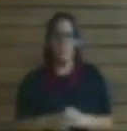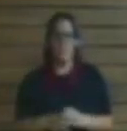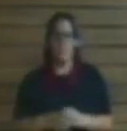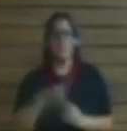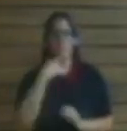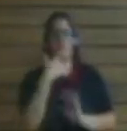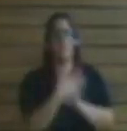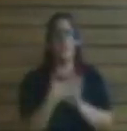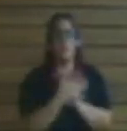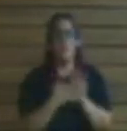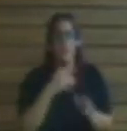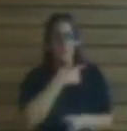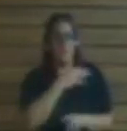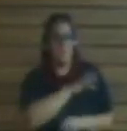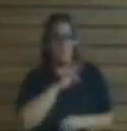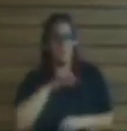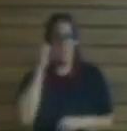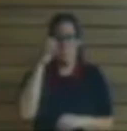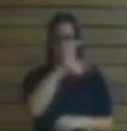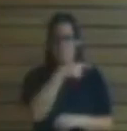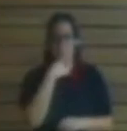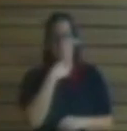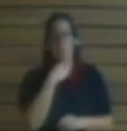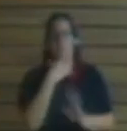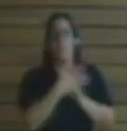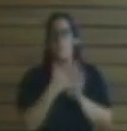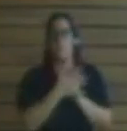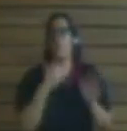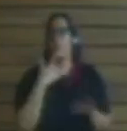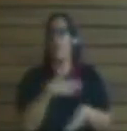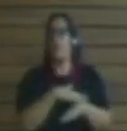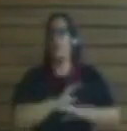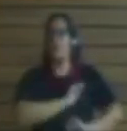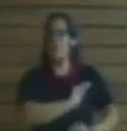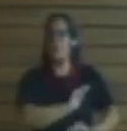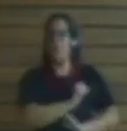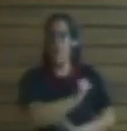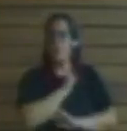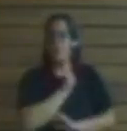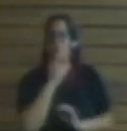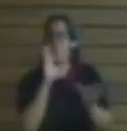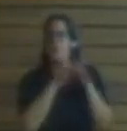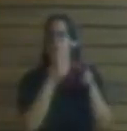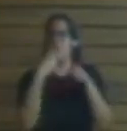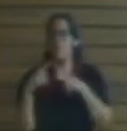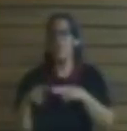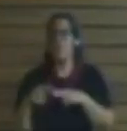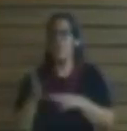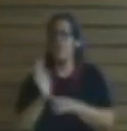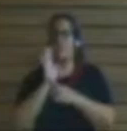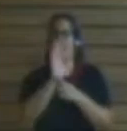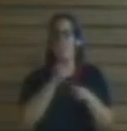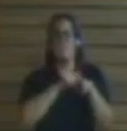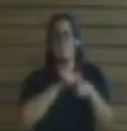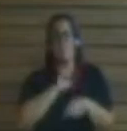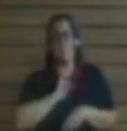Ha hablado en la intervención su gobierno, que está sustentado en unos partidos que representan todas las sensibilidades de